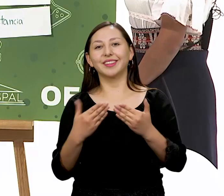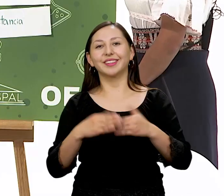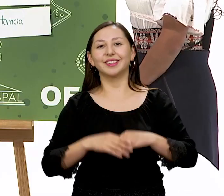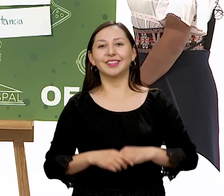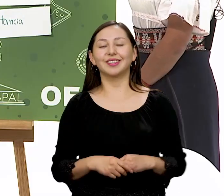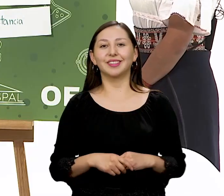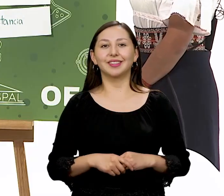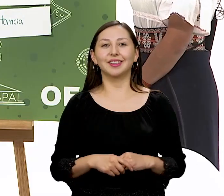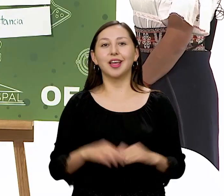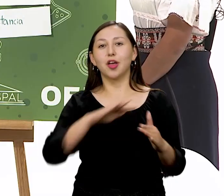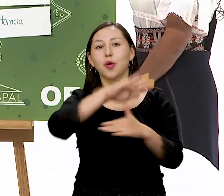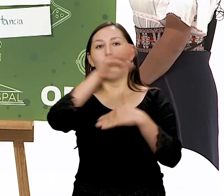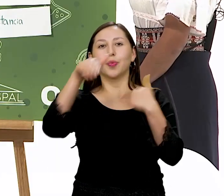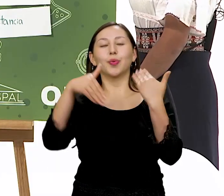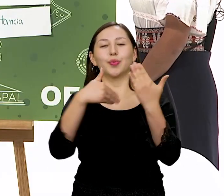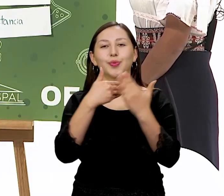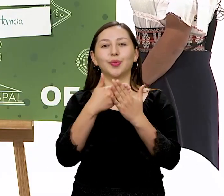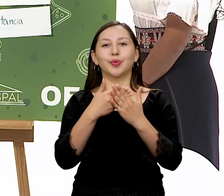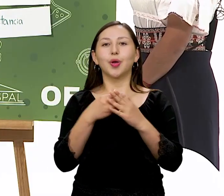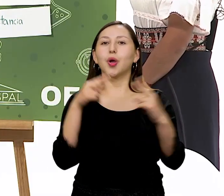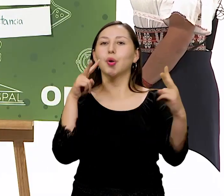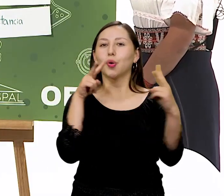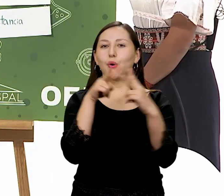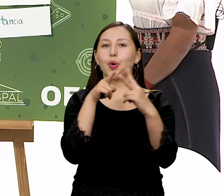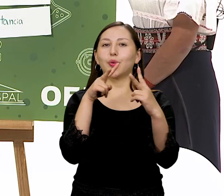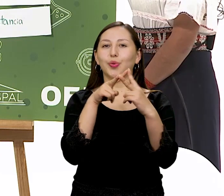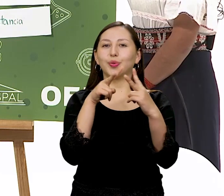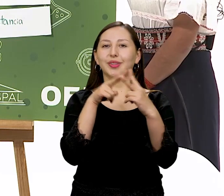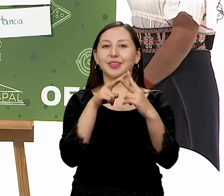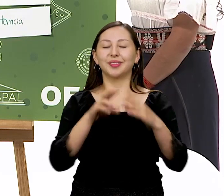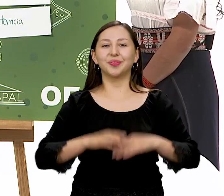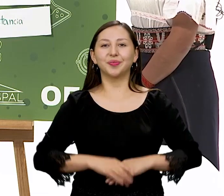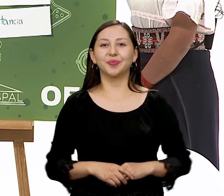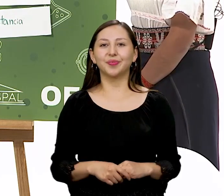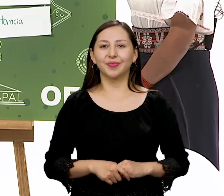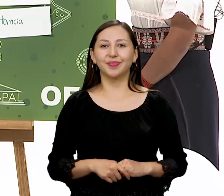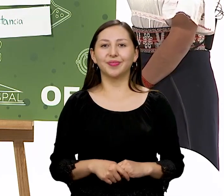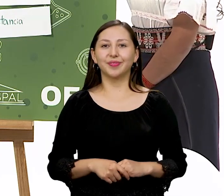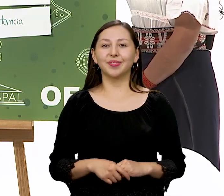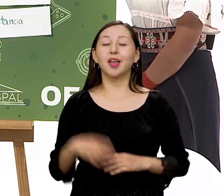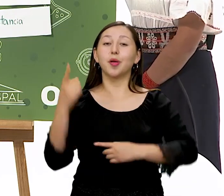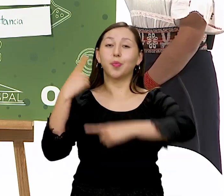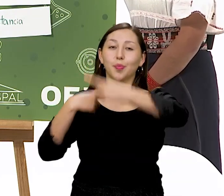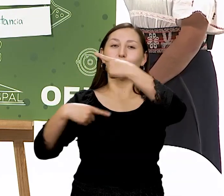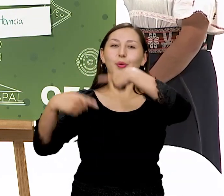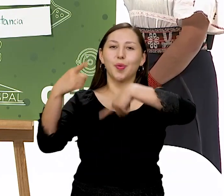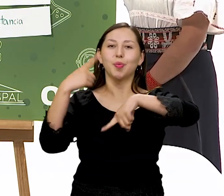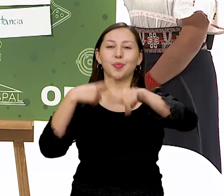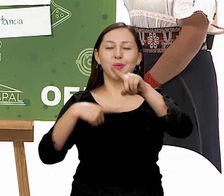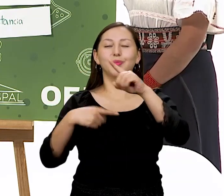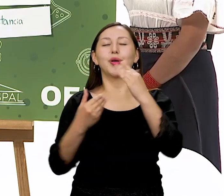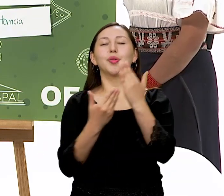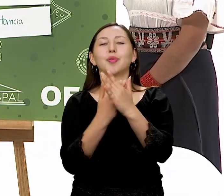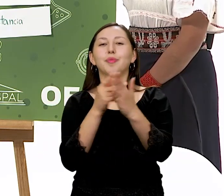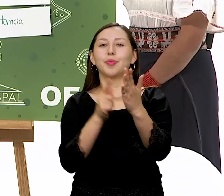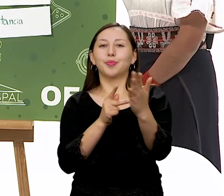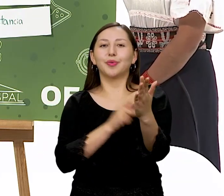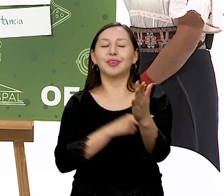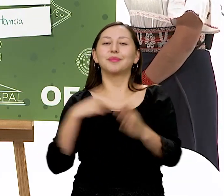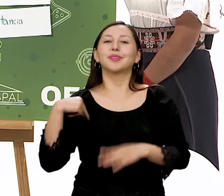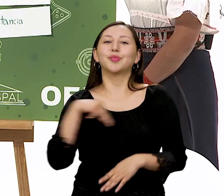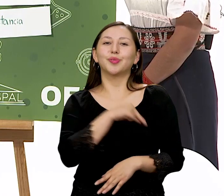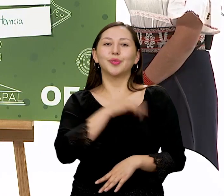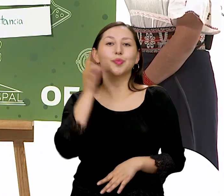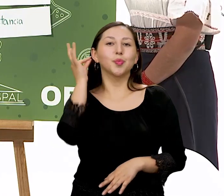Muchísimas gracias por brindarnos estos minutos para conocerte. Pronto volvemos con más de Somos Mujeres